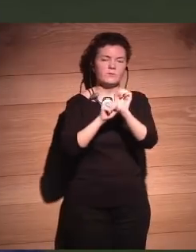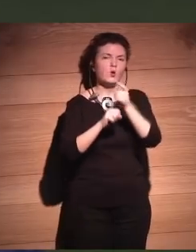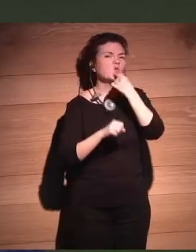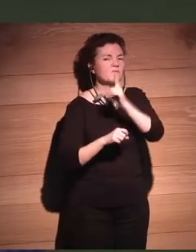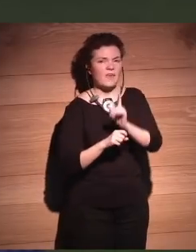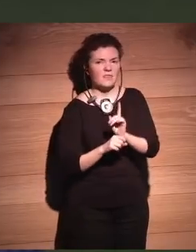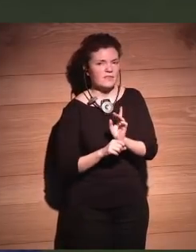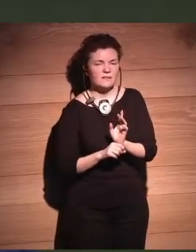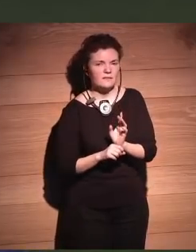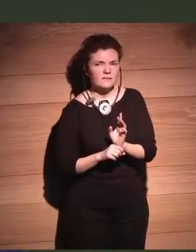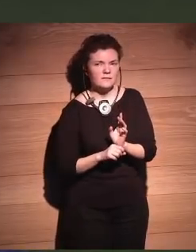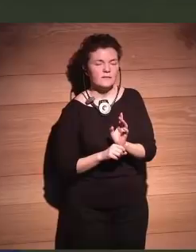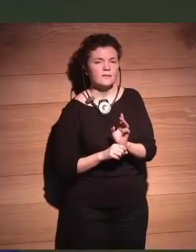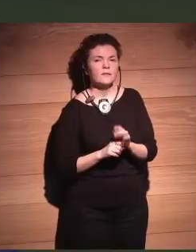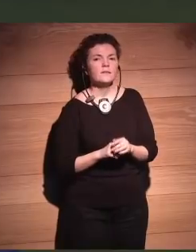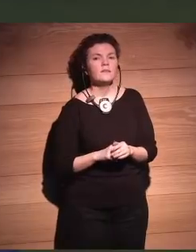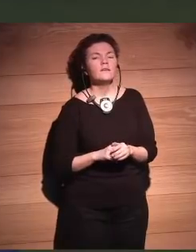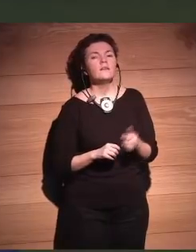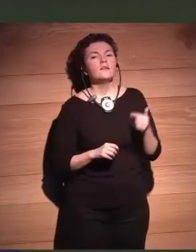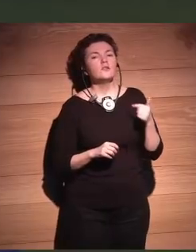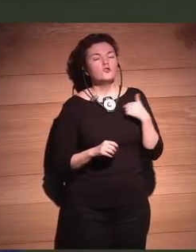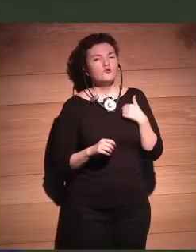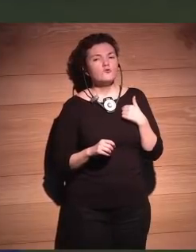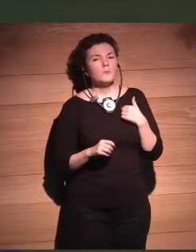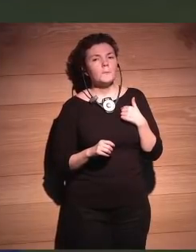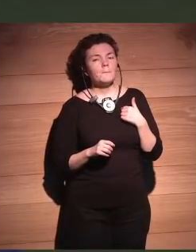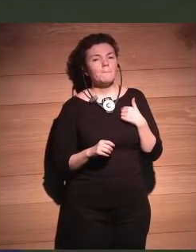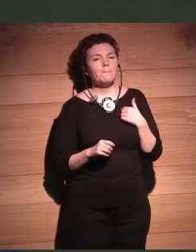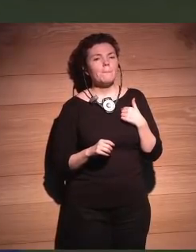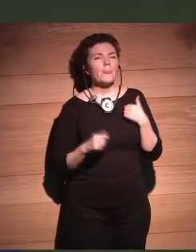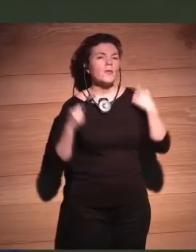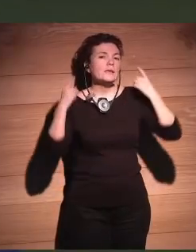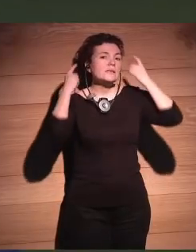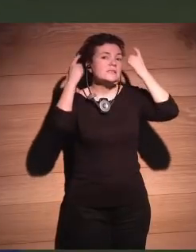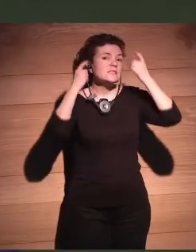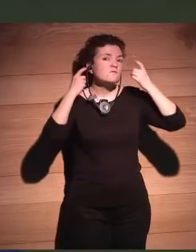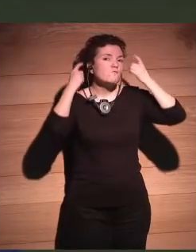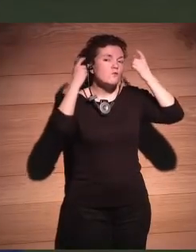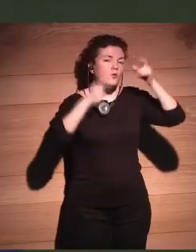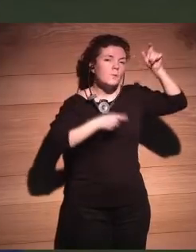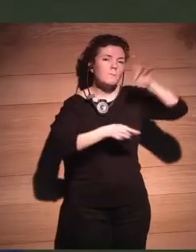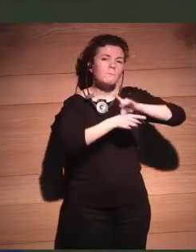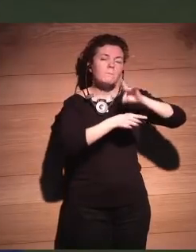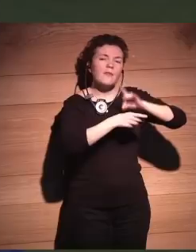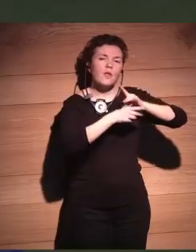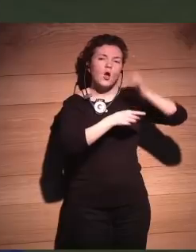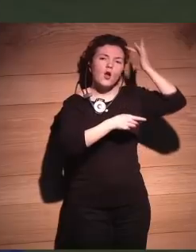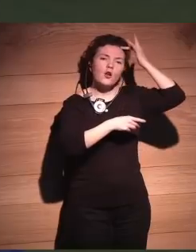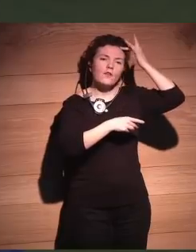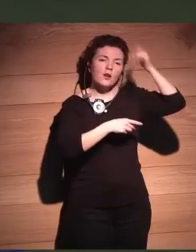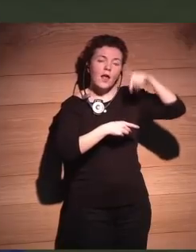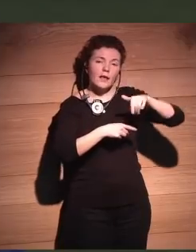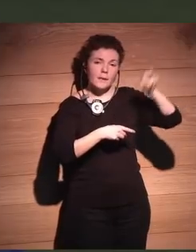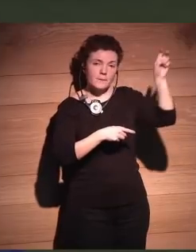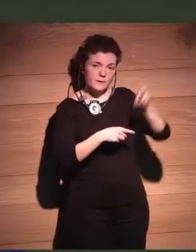fácilmente. Y bueno, yo he hecho un esfuerzos y con un neurocirujano de Varsovia que tenemos aquí presente en la